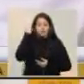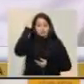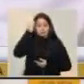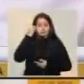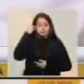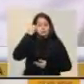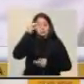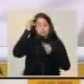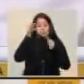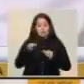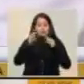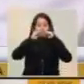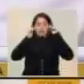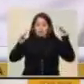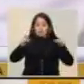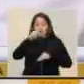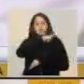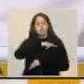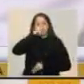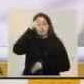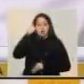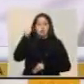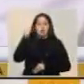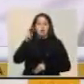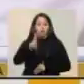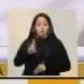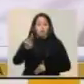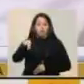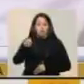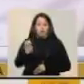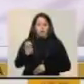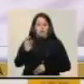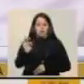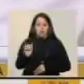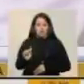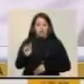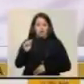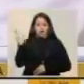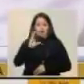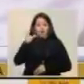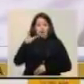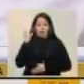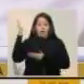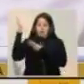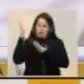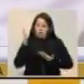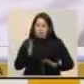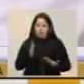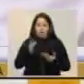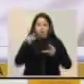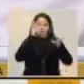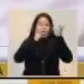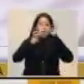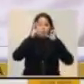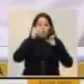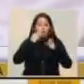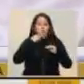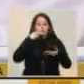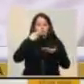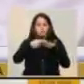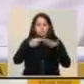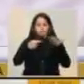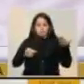hago un llamado al rector de la UNEFA Caracas que es momento de que se acerque, que es momento de que escuche mis argumentos, que